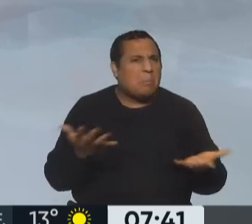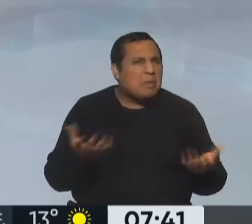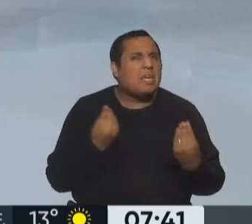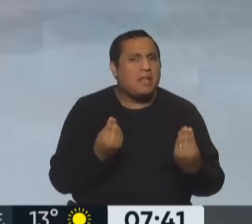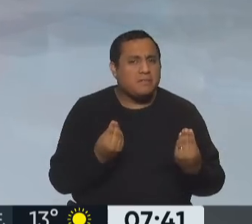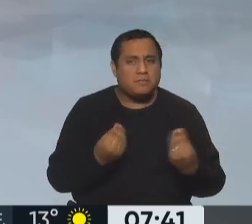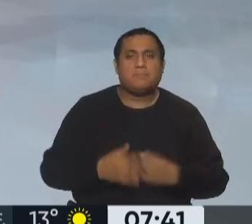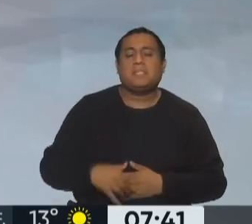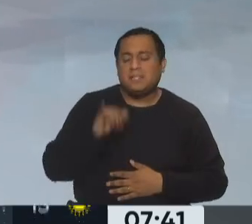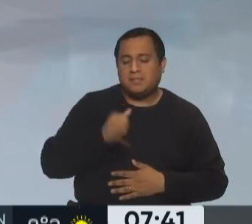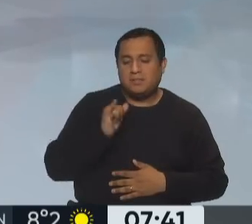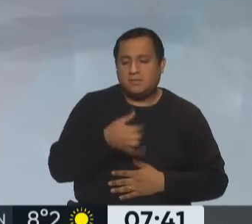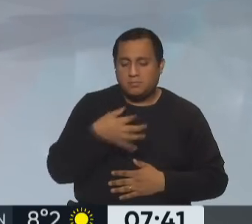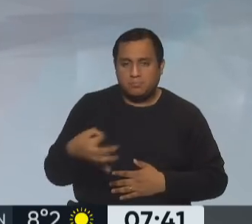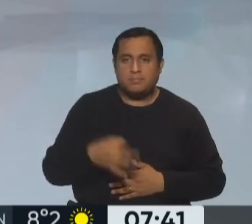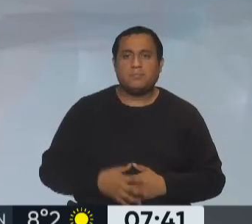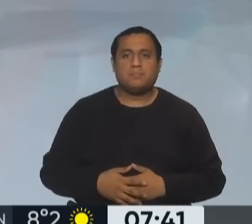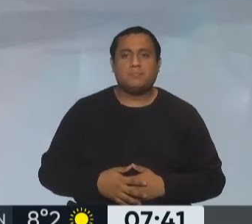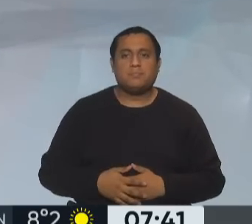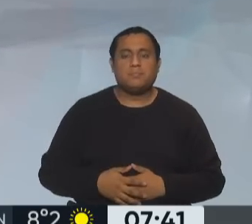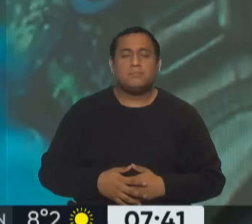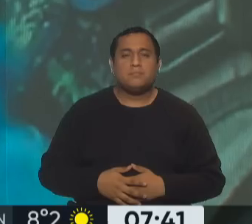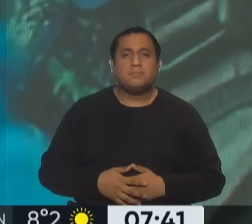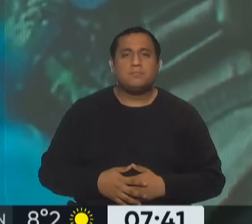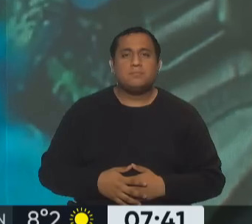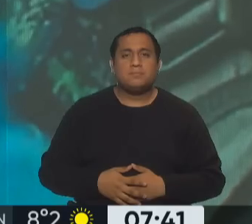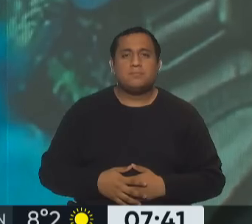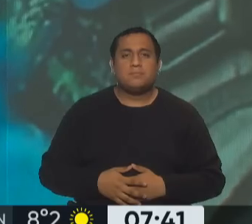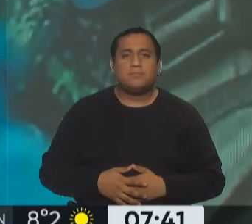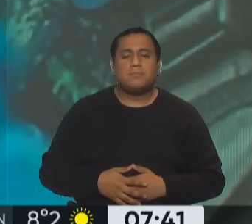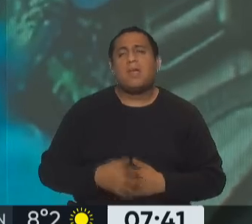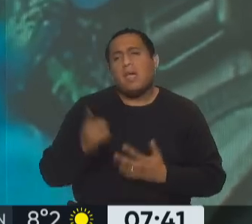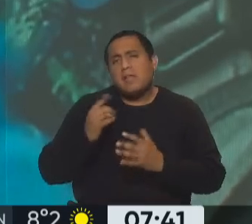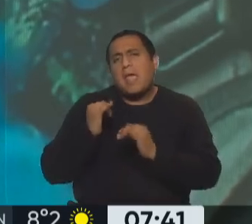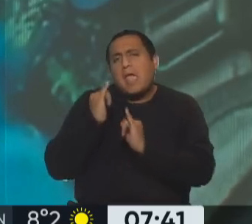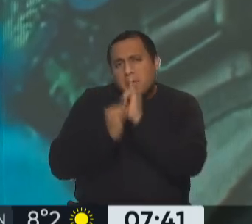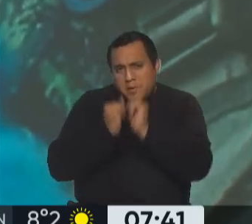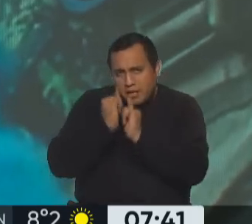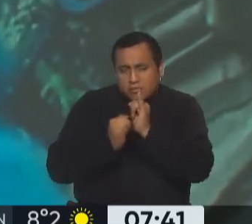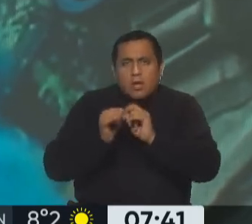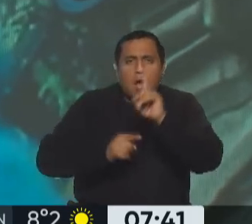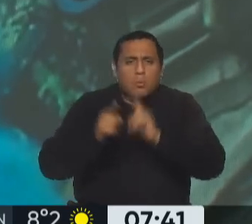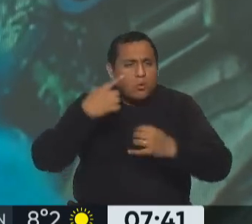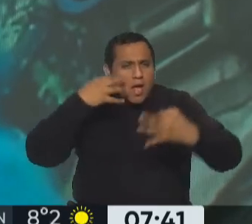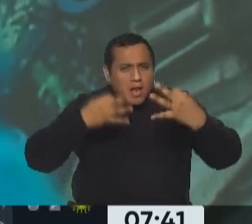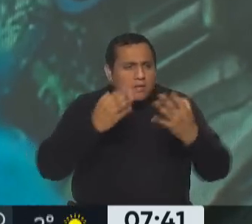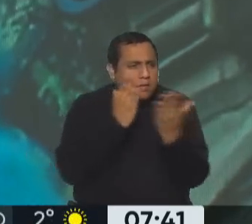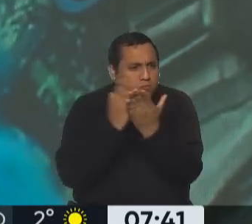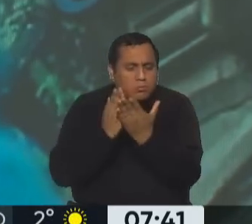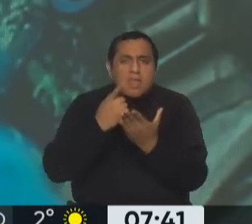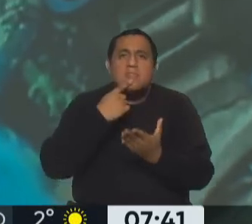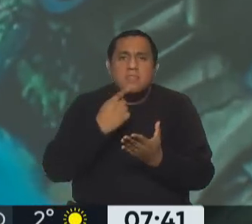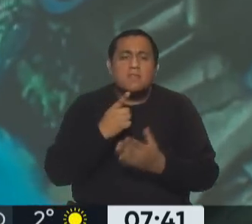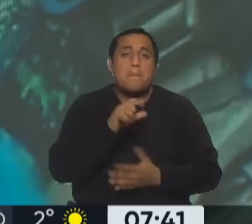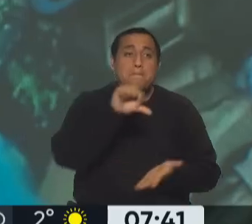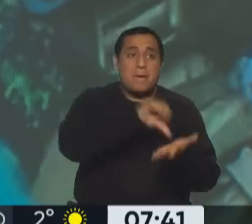Y también, en realidad, es alguna de las teorías o de las explicaciones que tienen muchos analistas, que es que Rusia, en realidad,